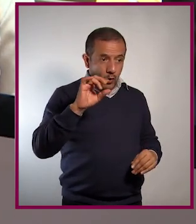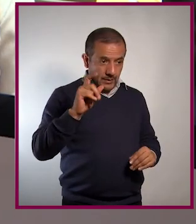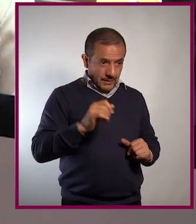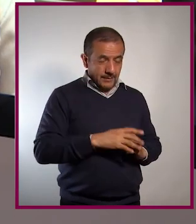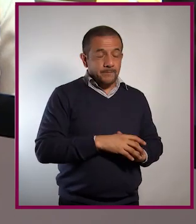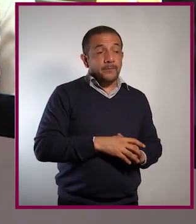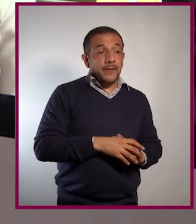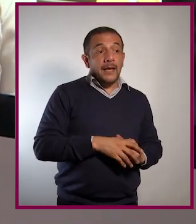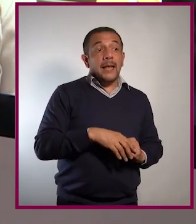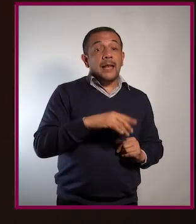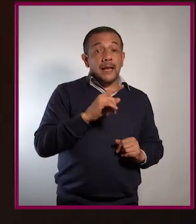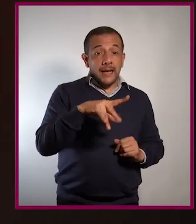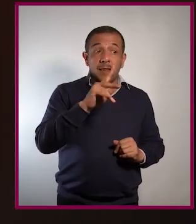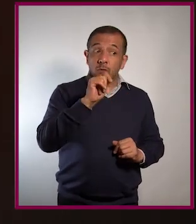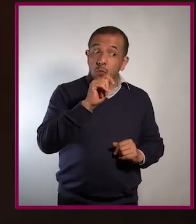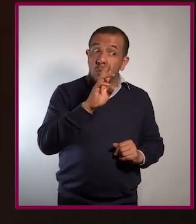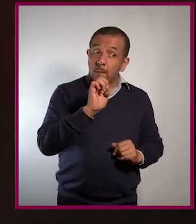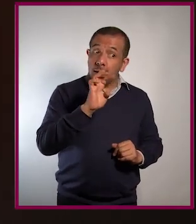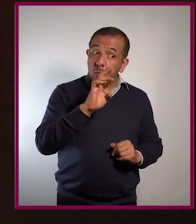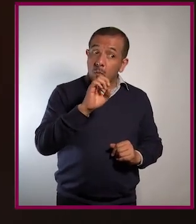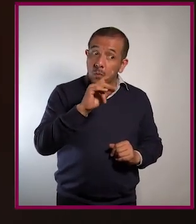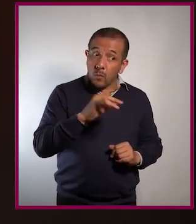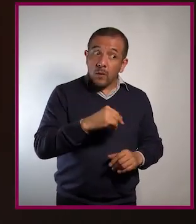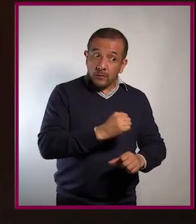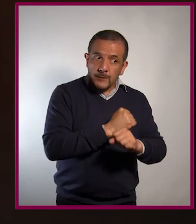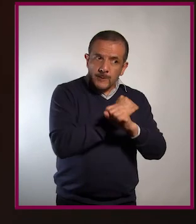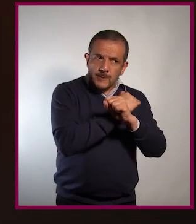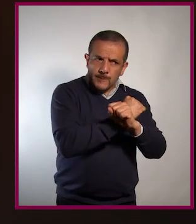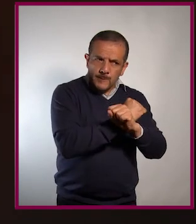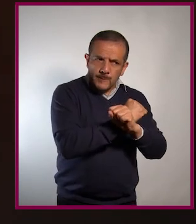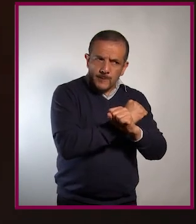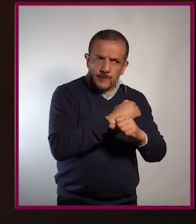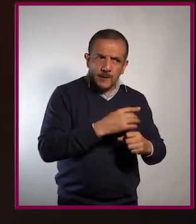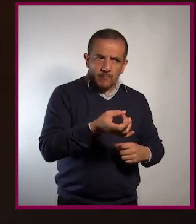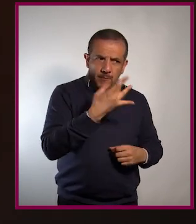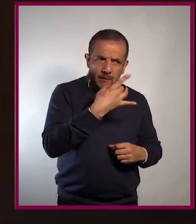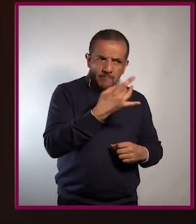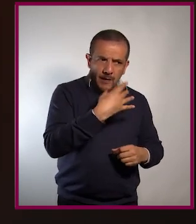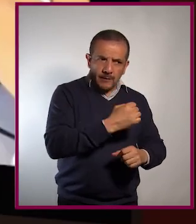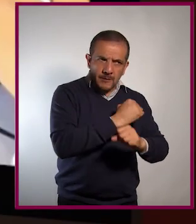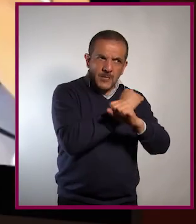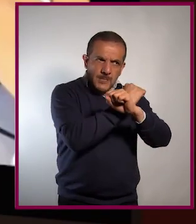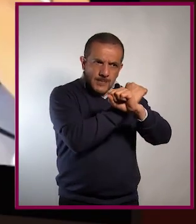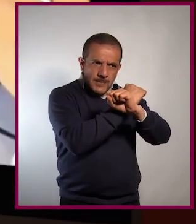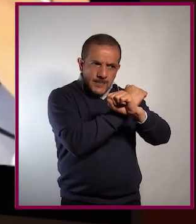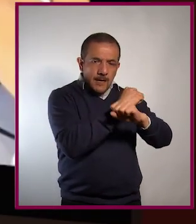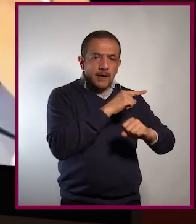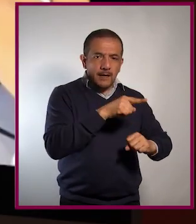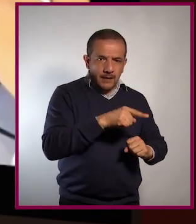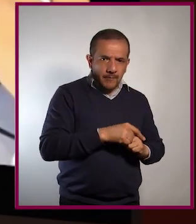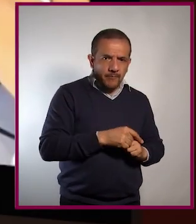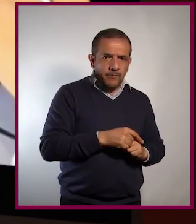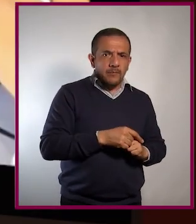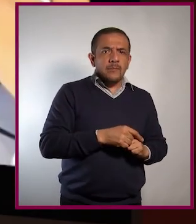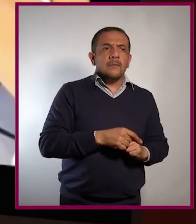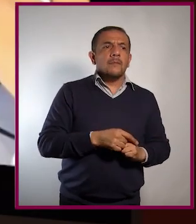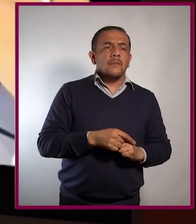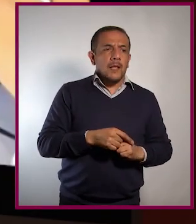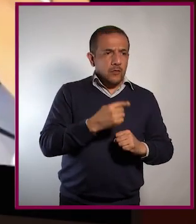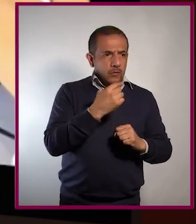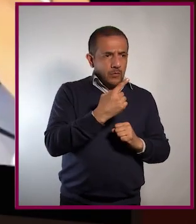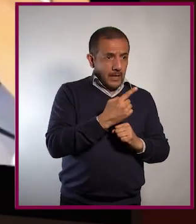tratamiento de tuberculosis. La tuberculosis resistente a fármaco, a isoniazida y